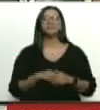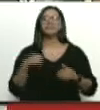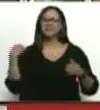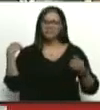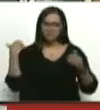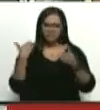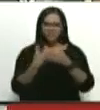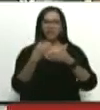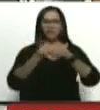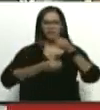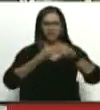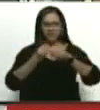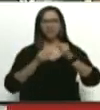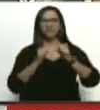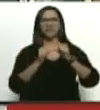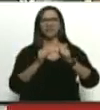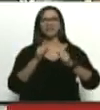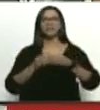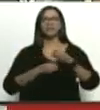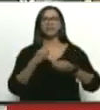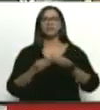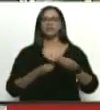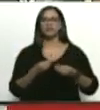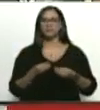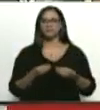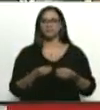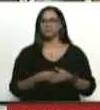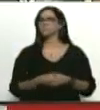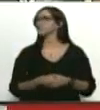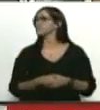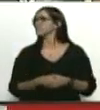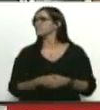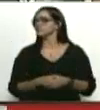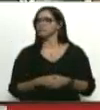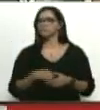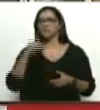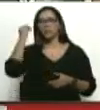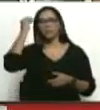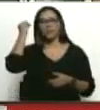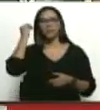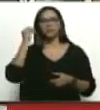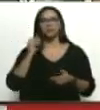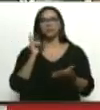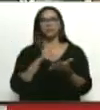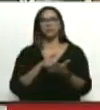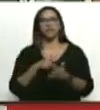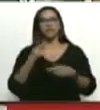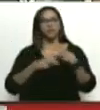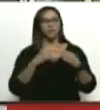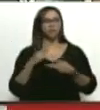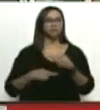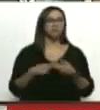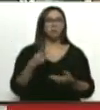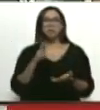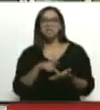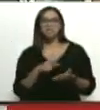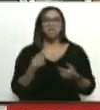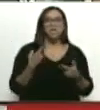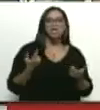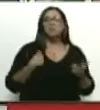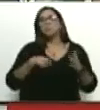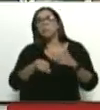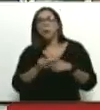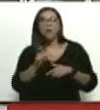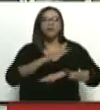haciendo, lo seguiremos haciendo. El que crea que puede llegar a la revolución y decir voy a